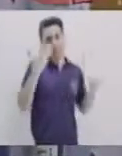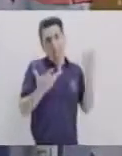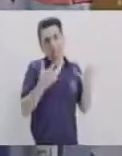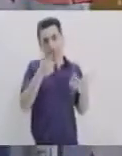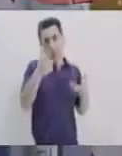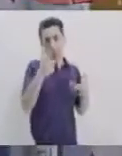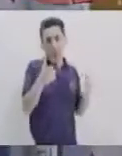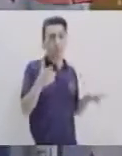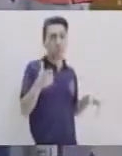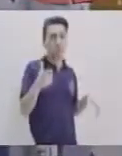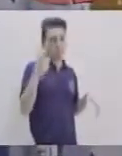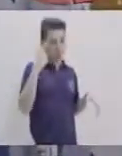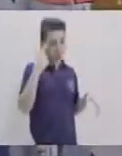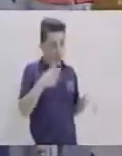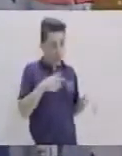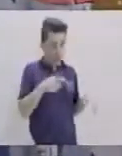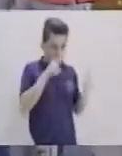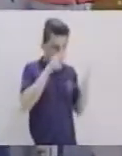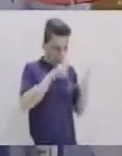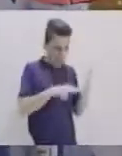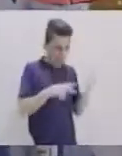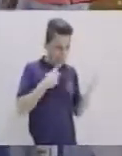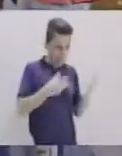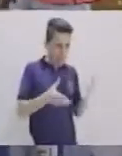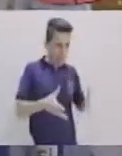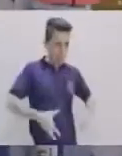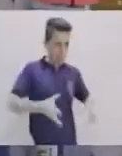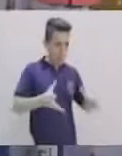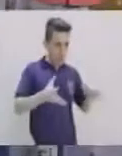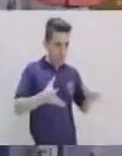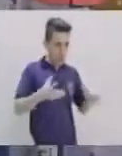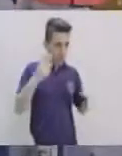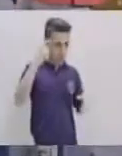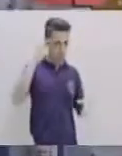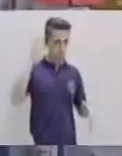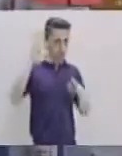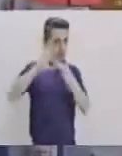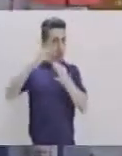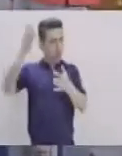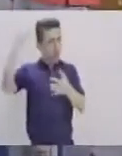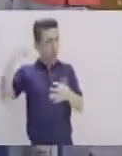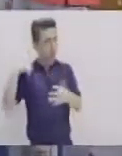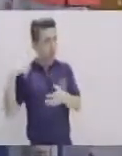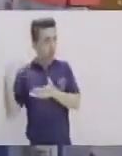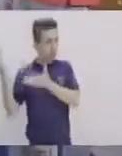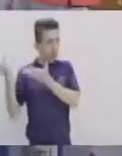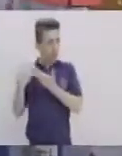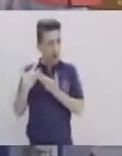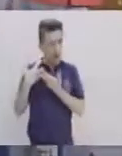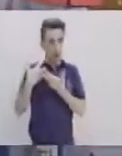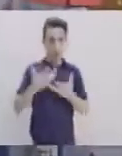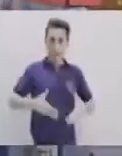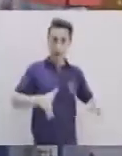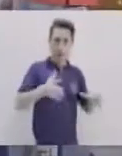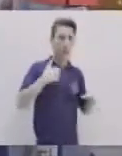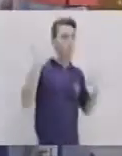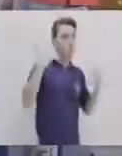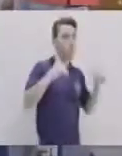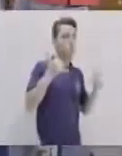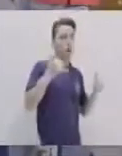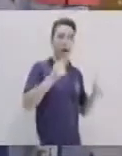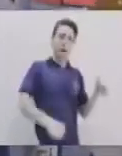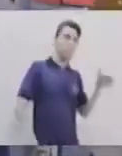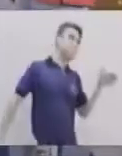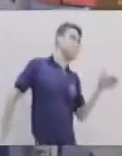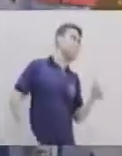momento tú te hayas conectado con la lectura y te hayas recordado en algún momento que te regalaron una pelota y que jugando se perdió la pelota y nunca